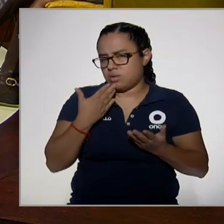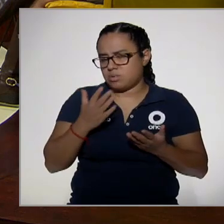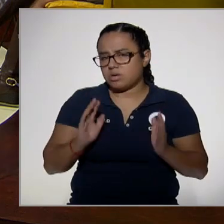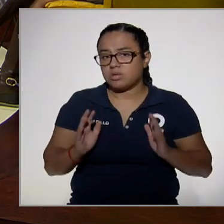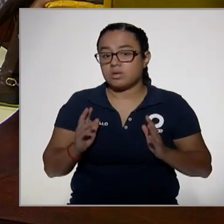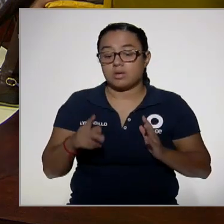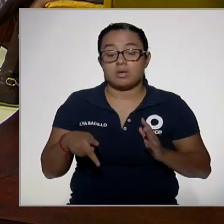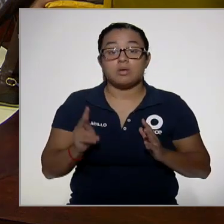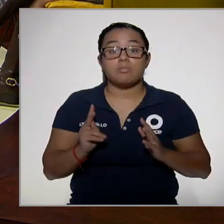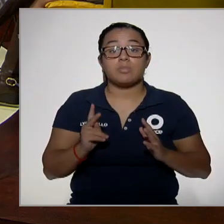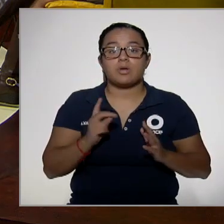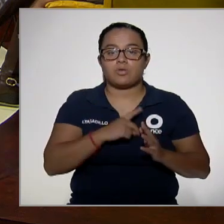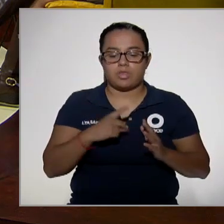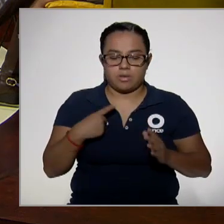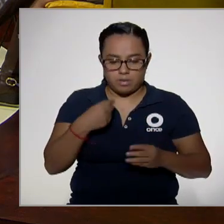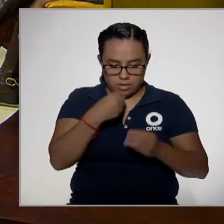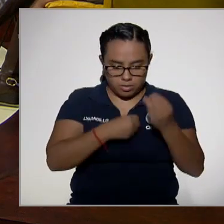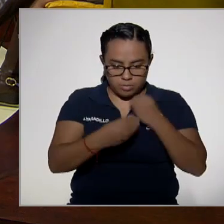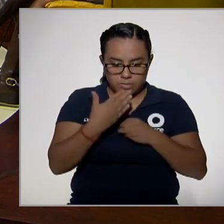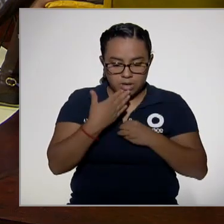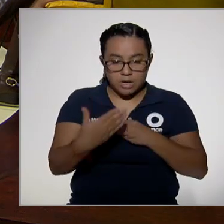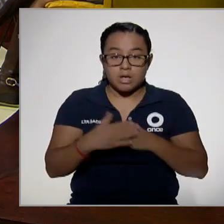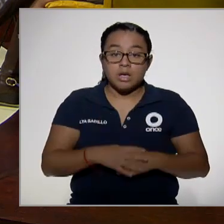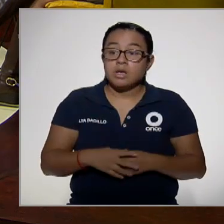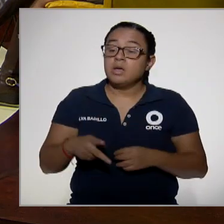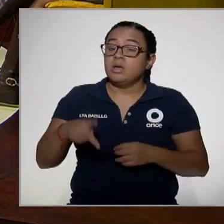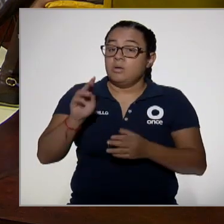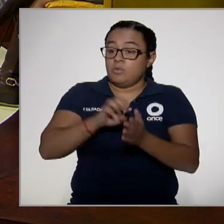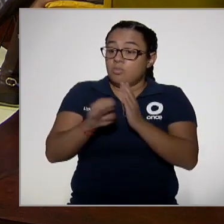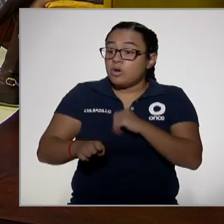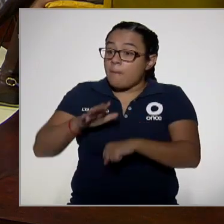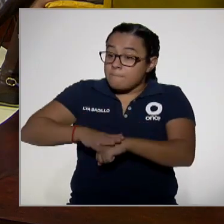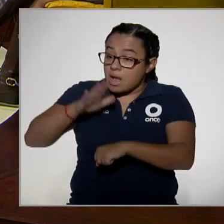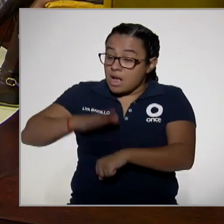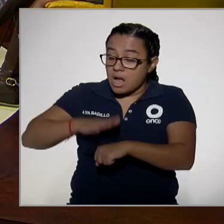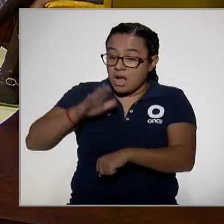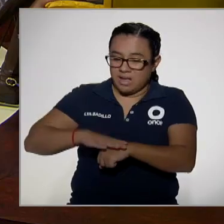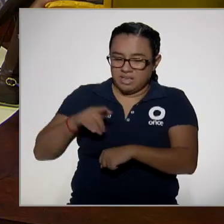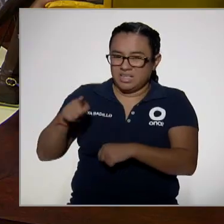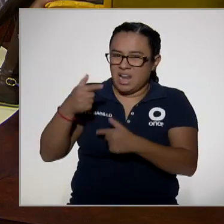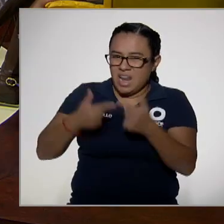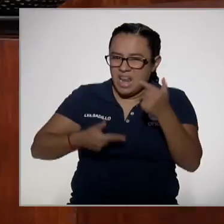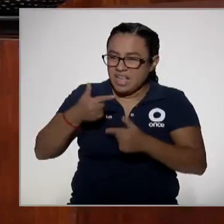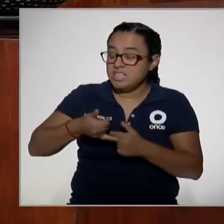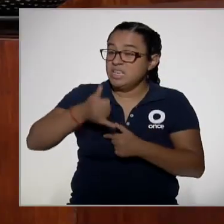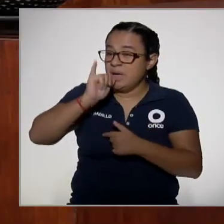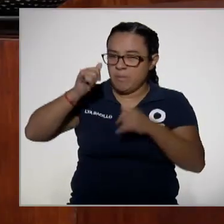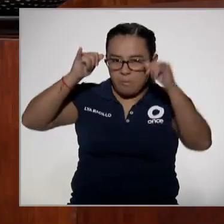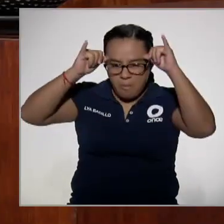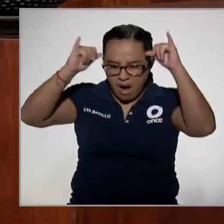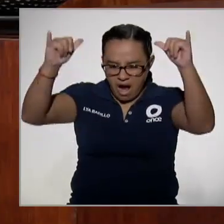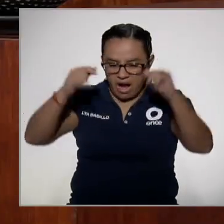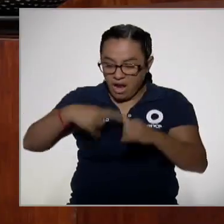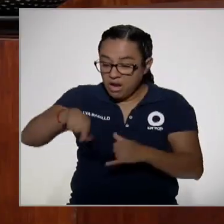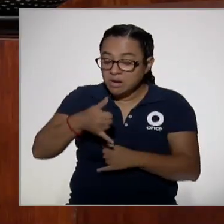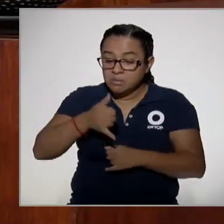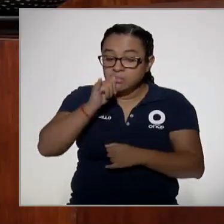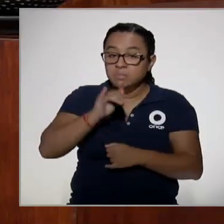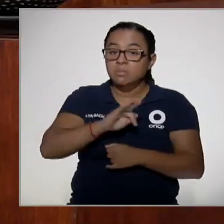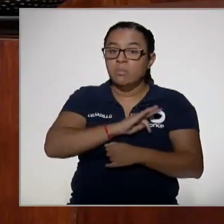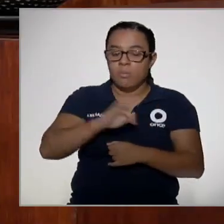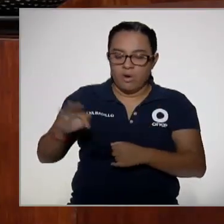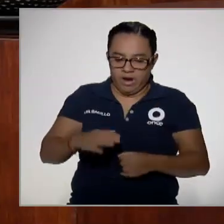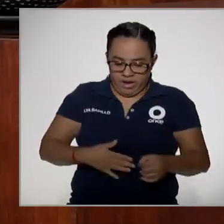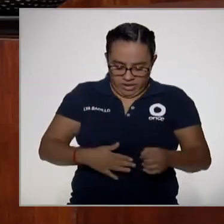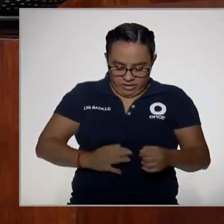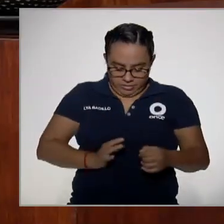asegúrate de comer adecuadamente que de hecho el exceso del consumo de leche de vaca en los lactantes puede lesionar el tubo